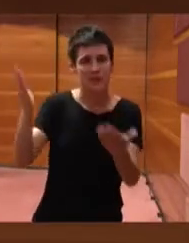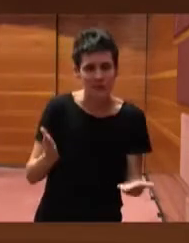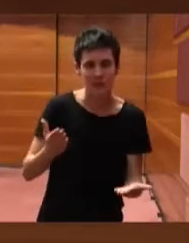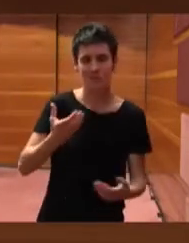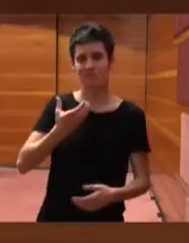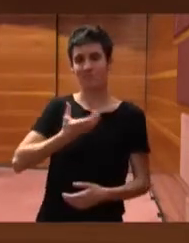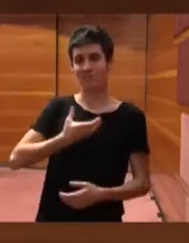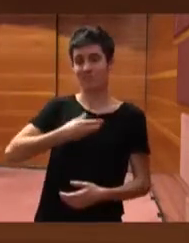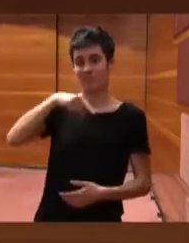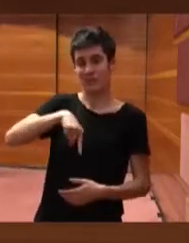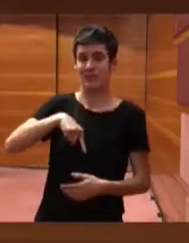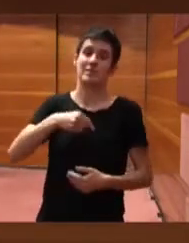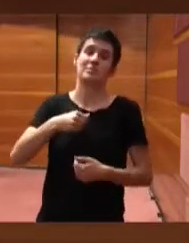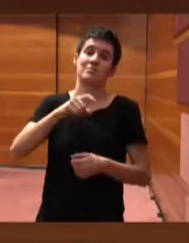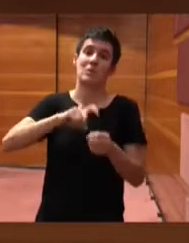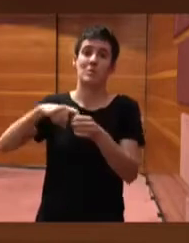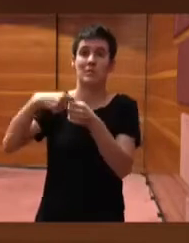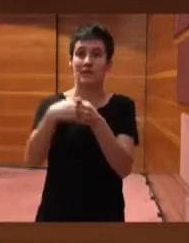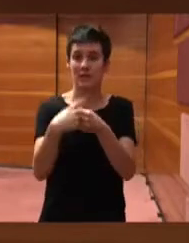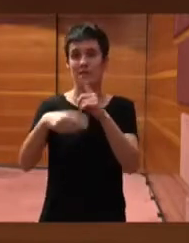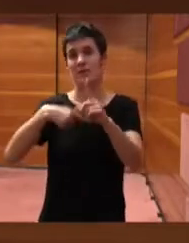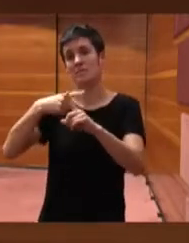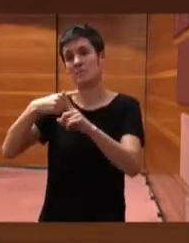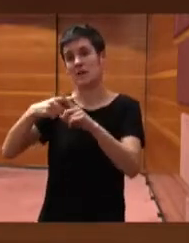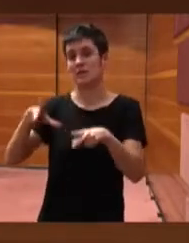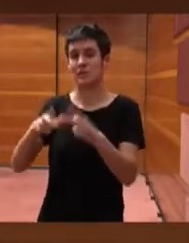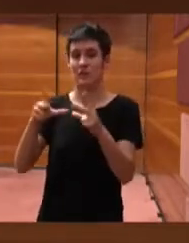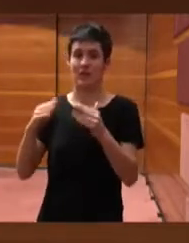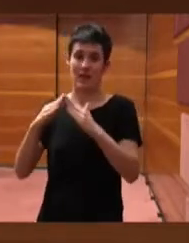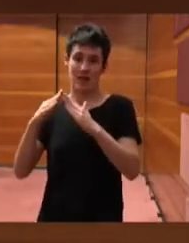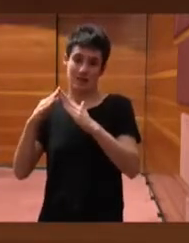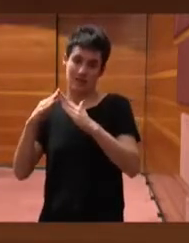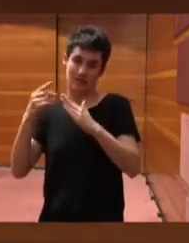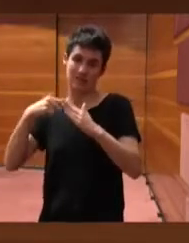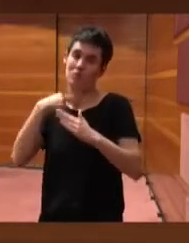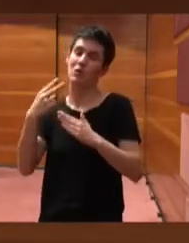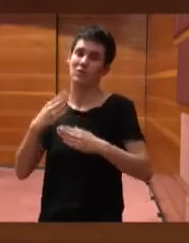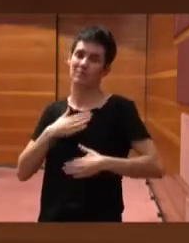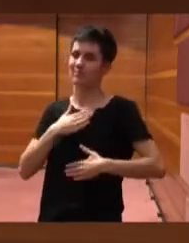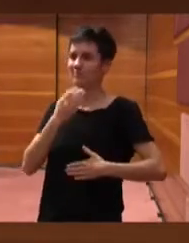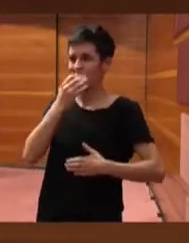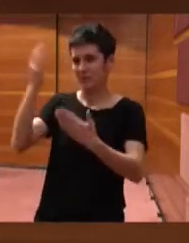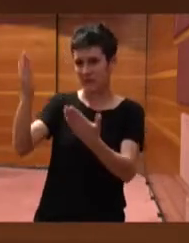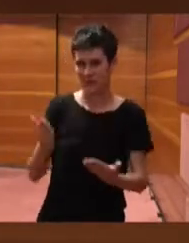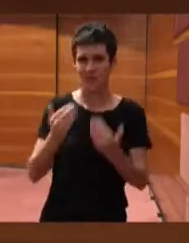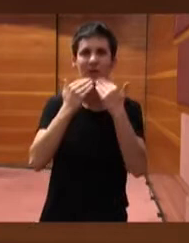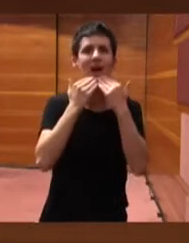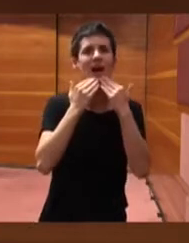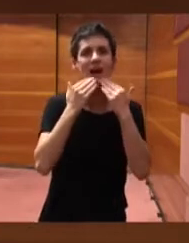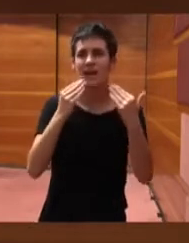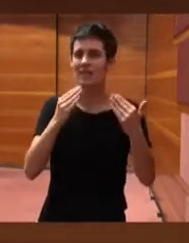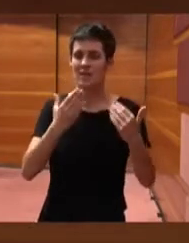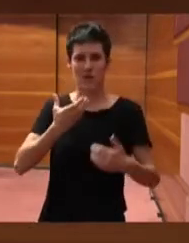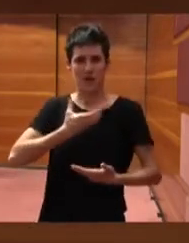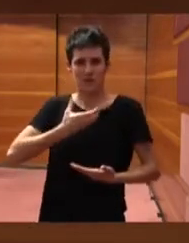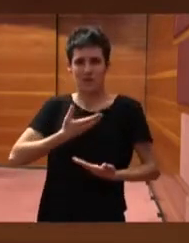udalaren partaidetza eta gizarte etxeen saiaren izenean. Bienvenidas, bienvenidos. Les damos las gracias en nombre del